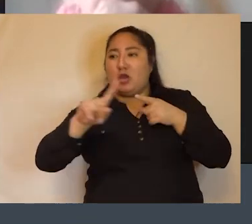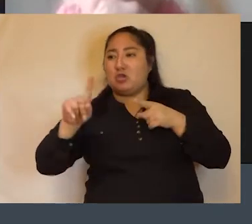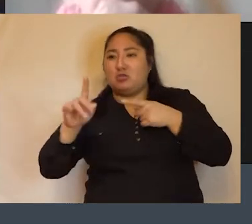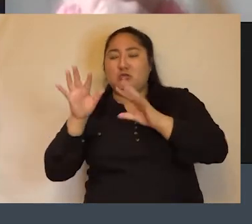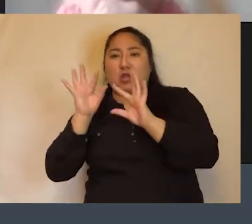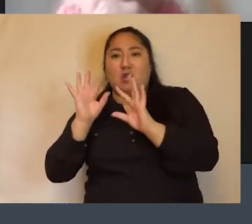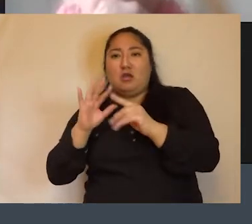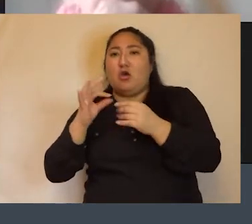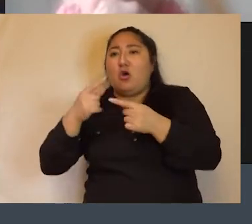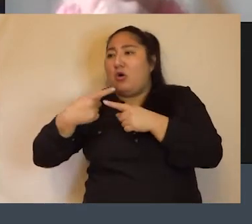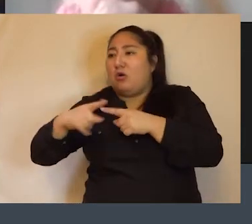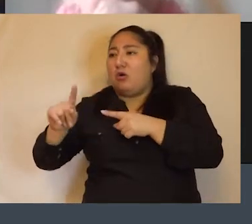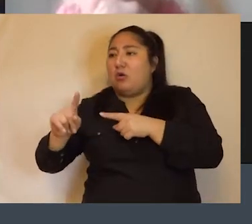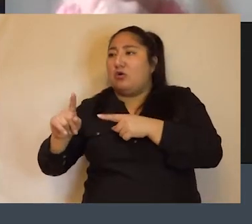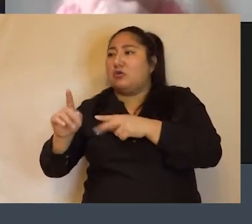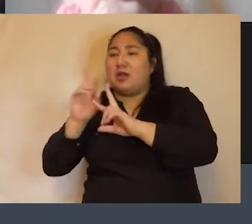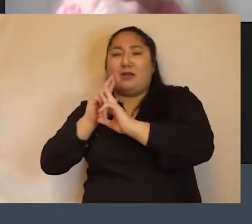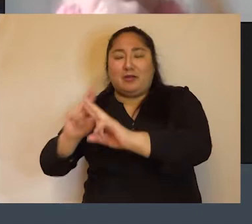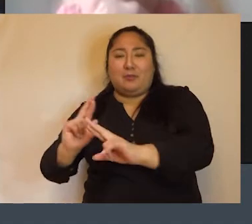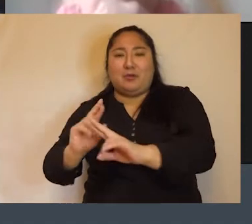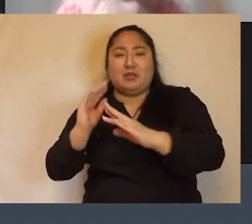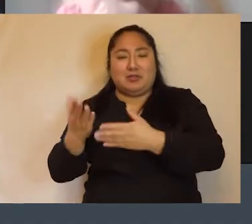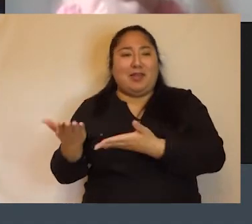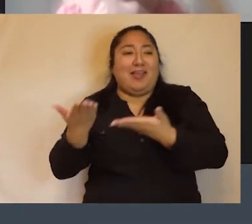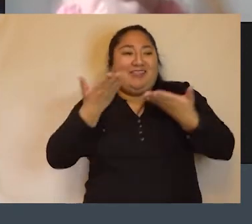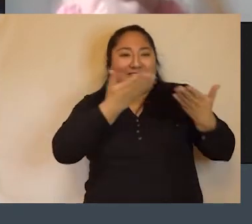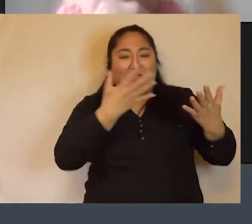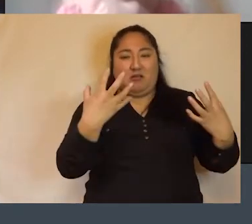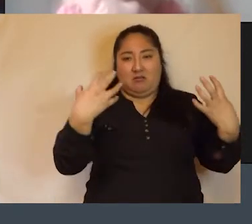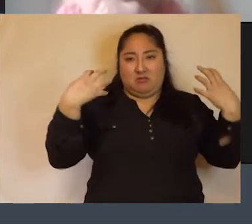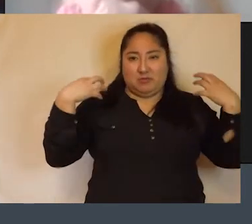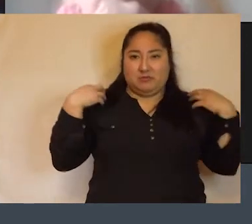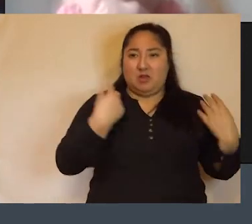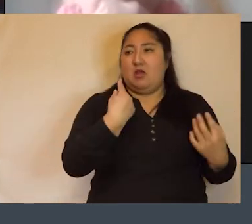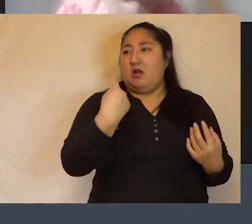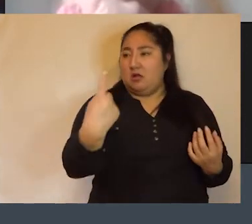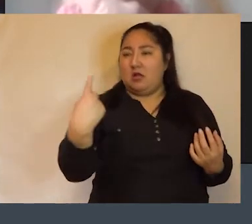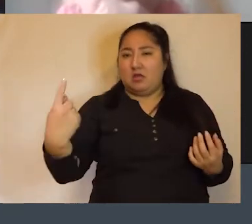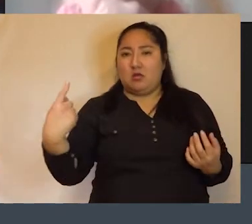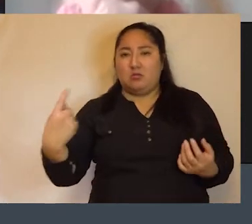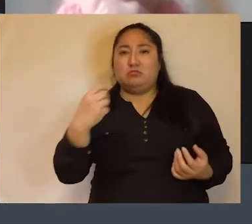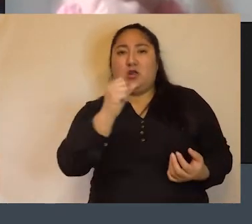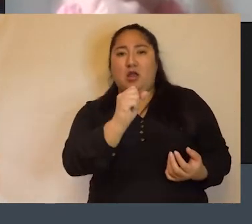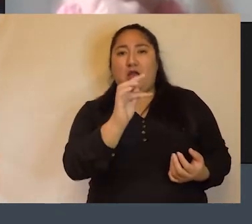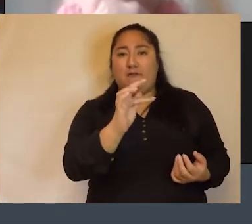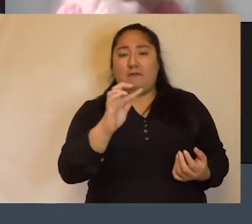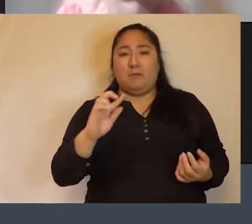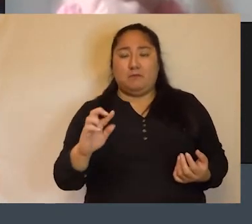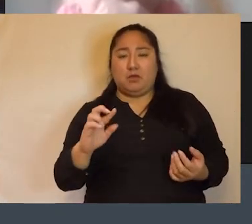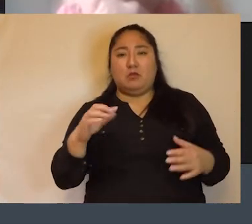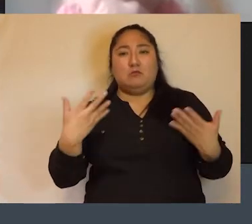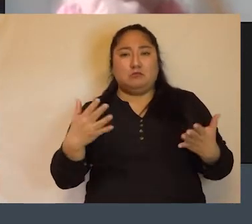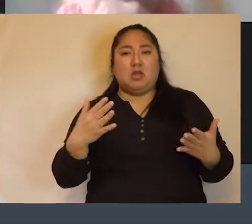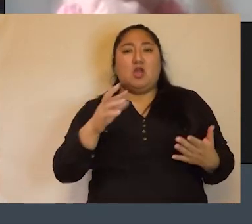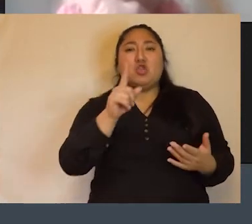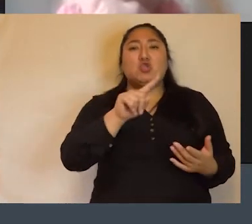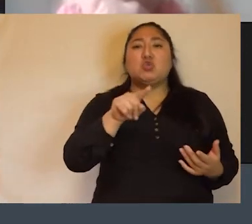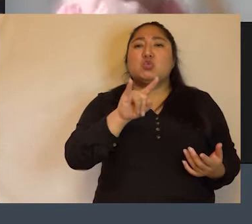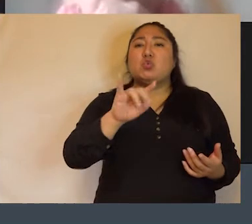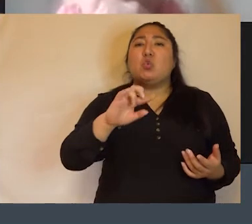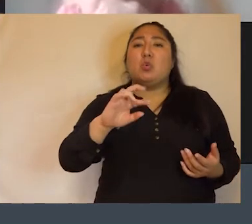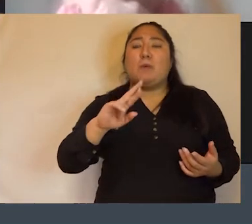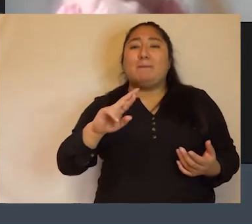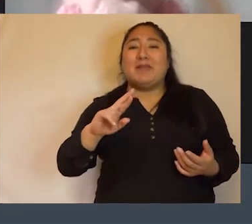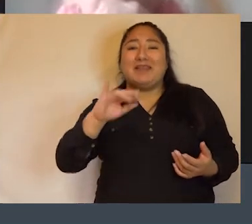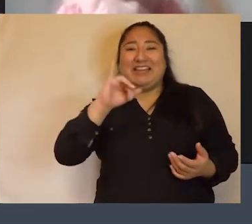tipo de interpretación al respecto, y entregarle esa responsabilidad a cada una de las FP, en vez de que la